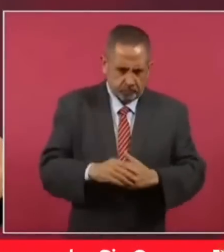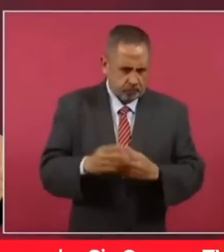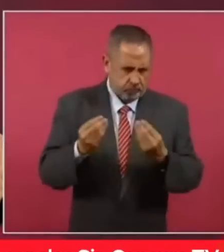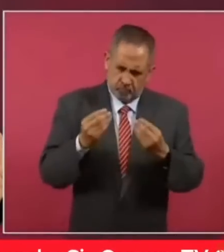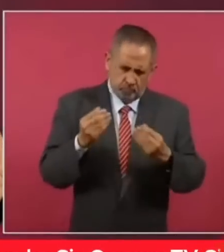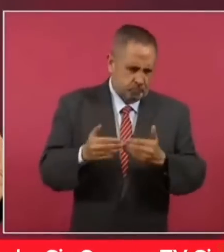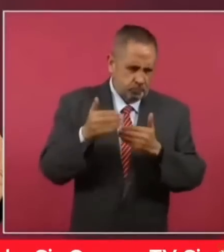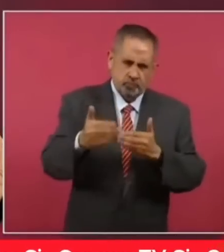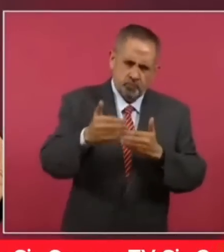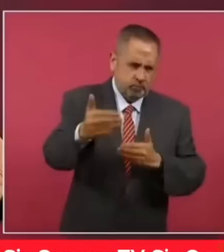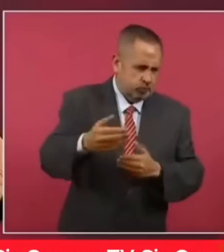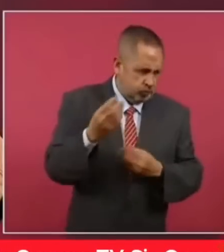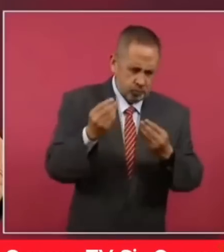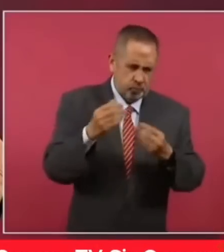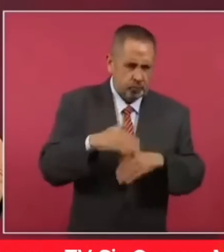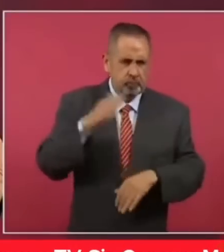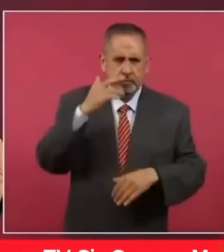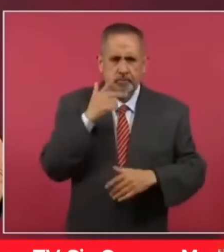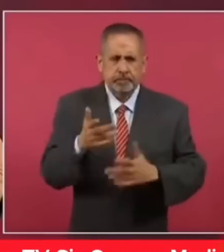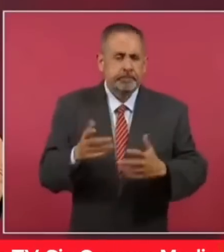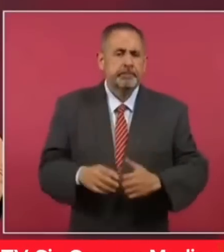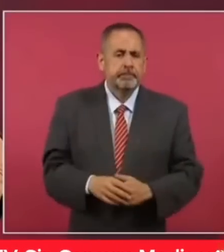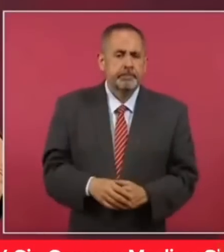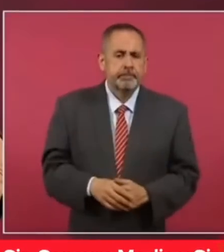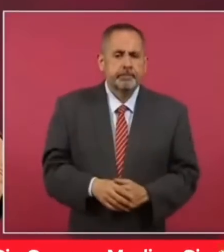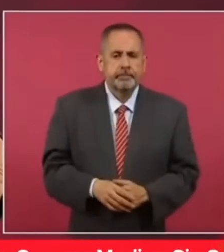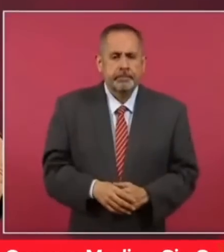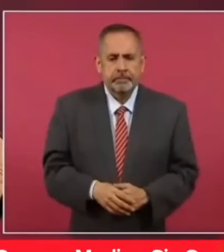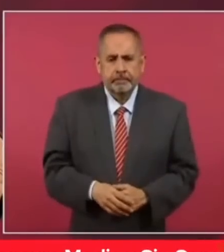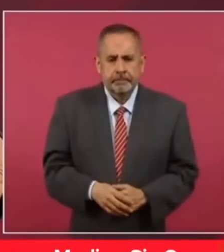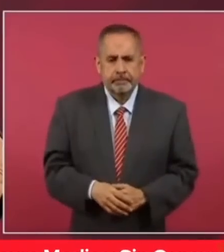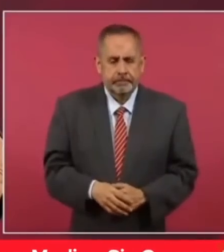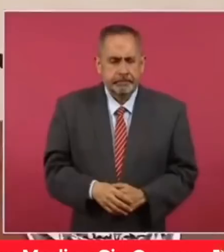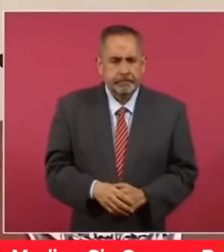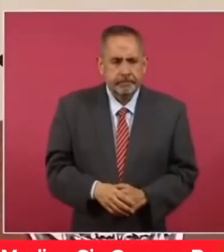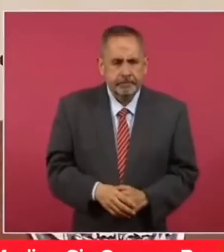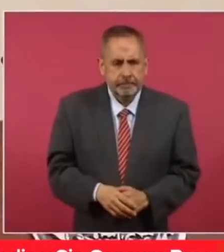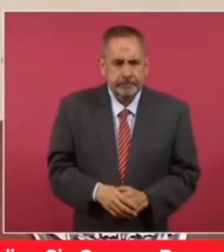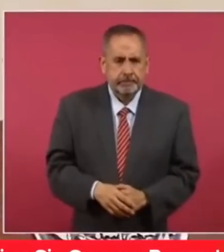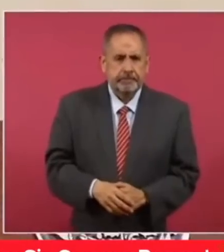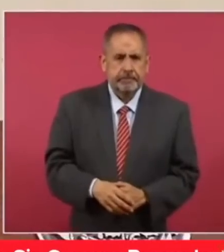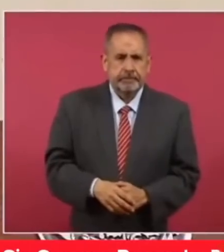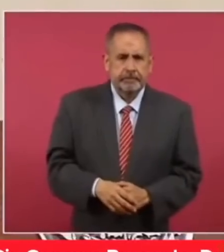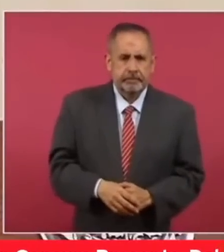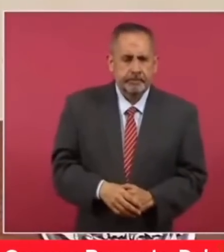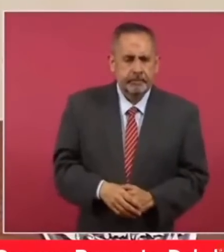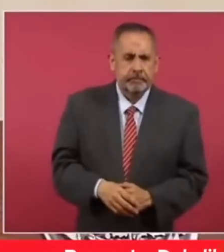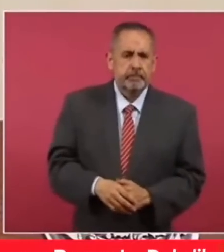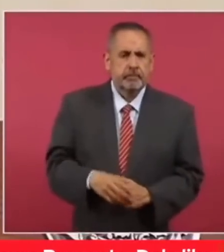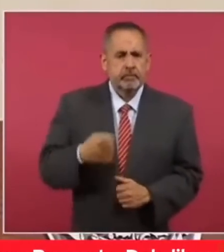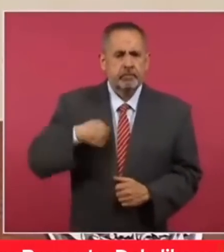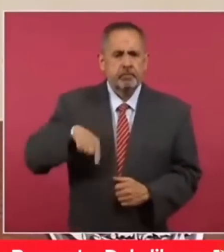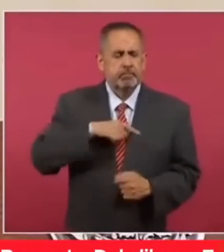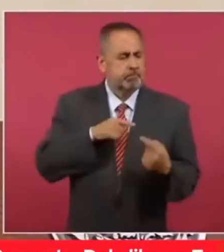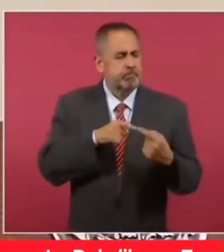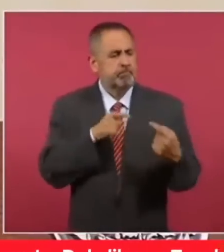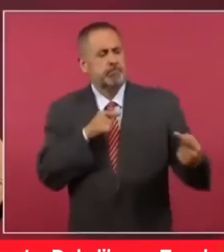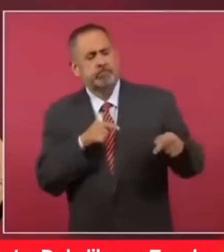mucho, mucho, mucho. Lo que pasa es que nuestros